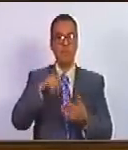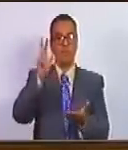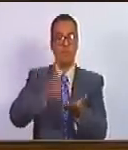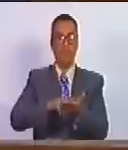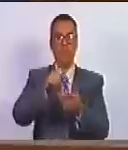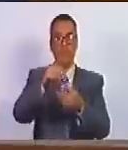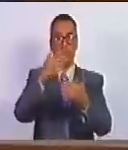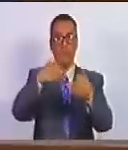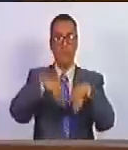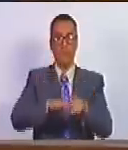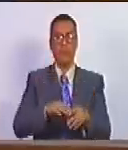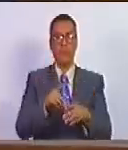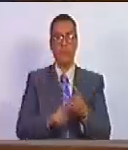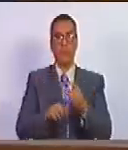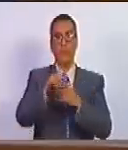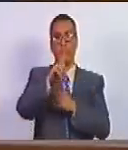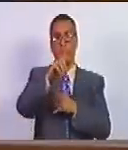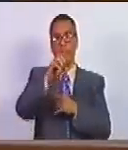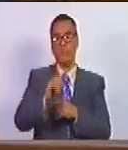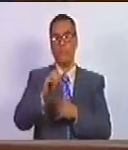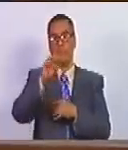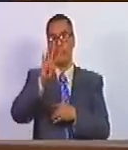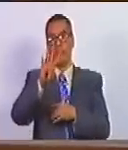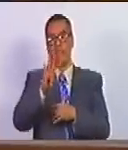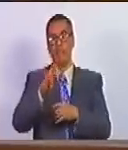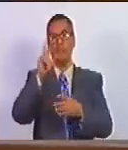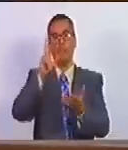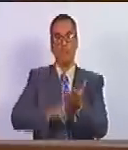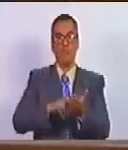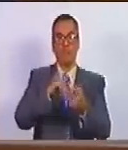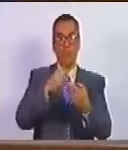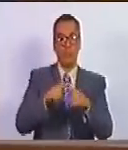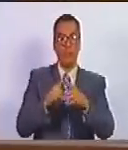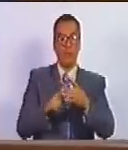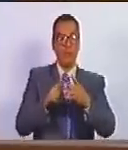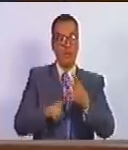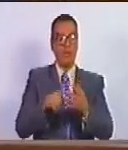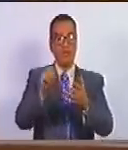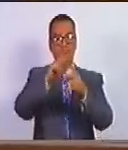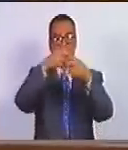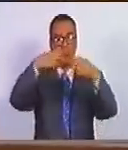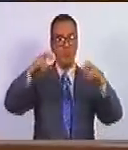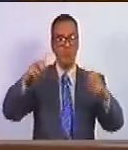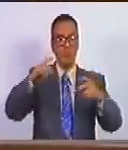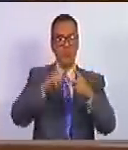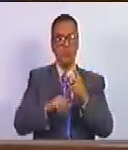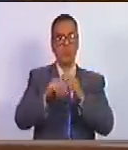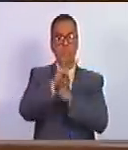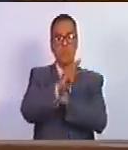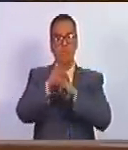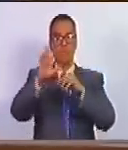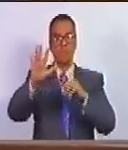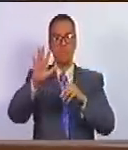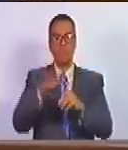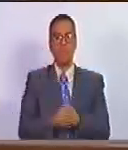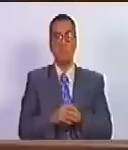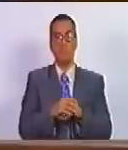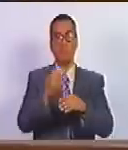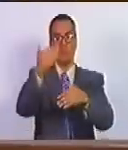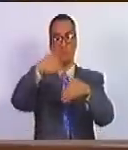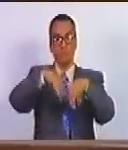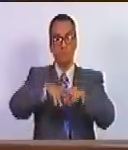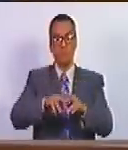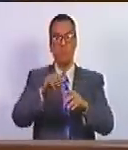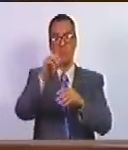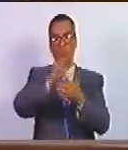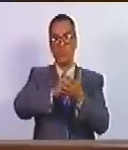aprobado. Siguiente. Centésimo cuarto. Se propone aprobar sin modificación el epígrafe del artículo 45, que pasa a ser el